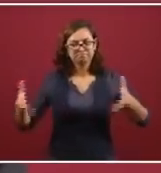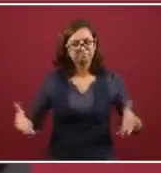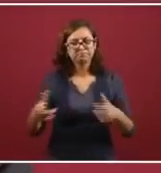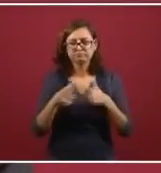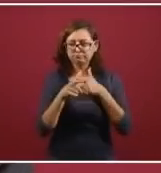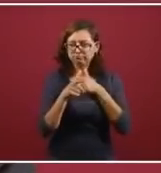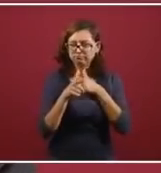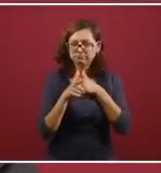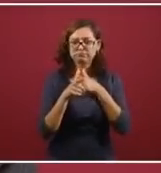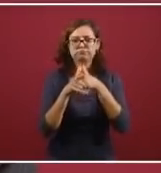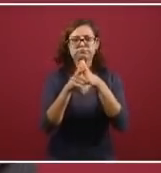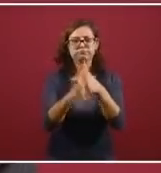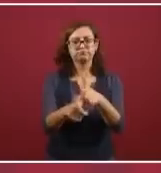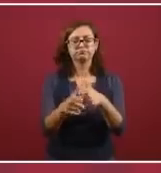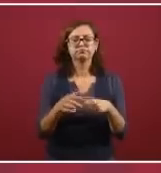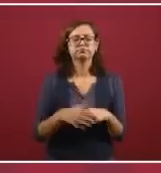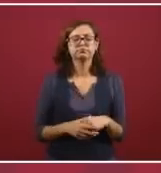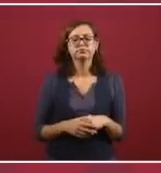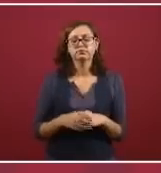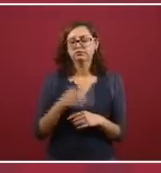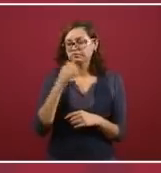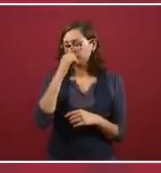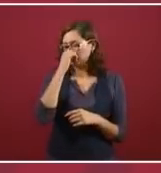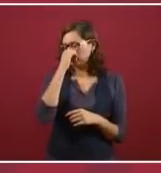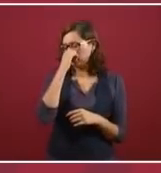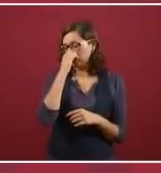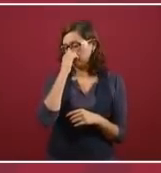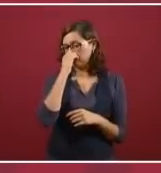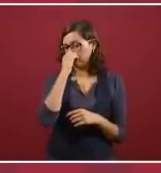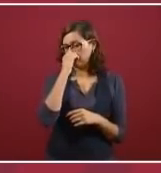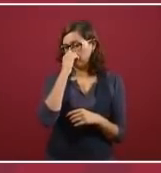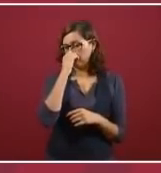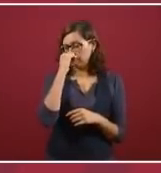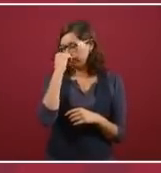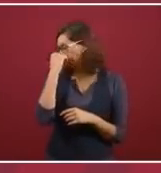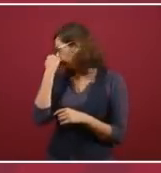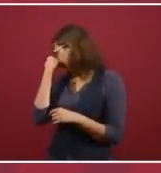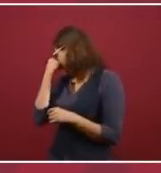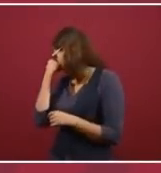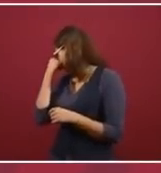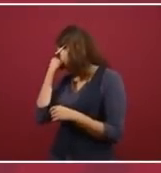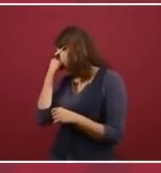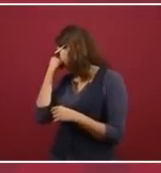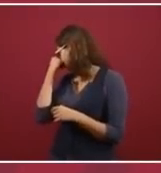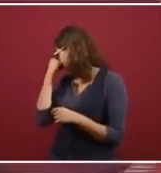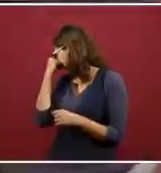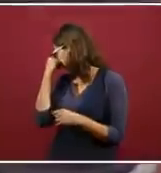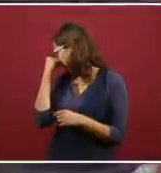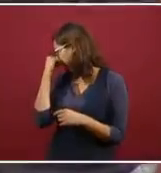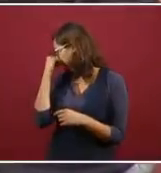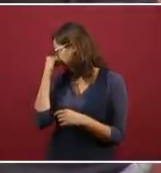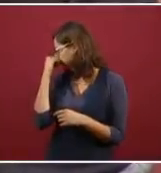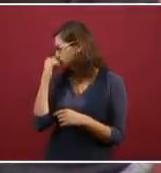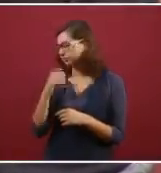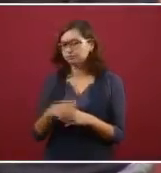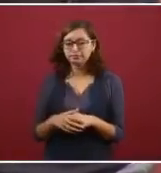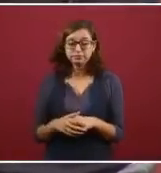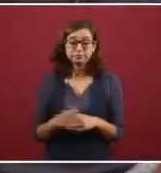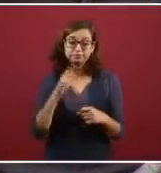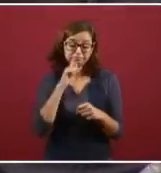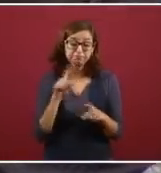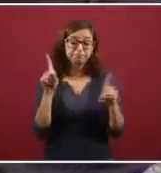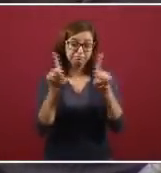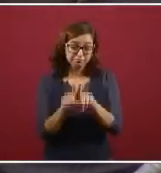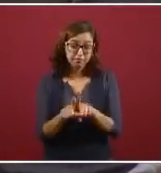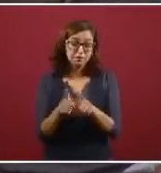pasando el comercio exterior, inclusive que tengamos